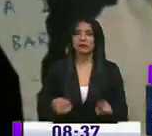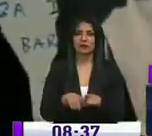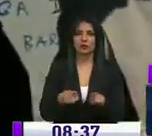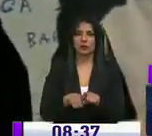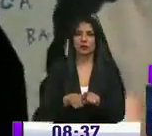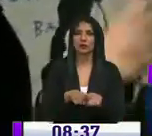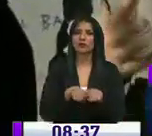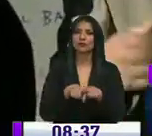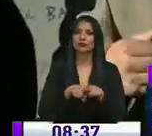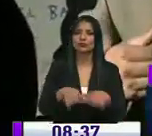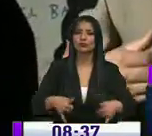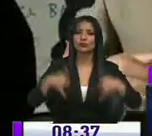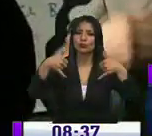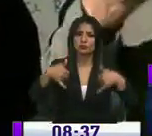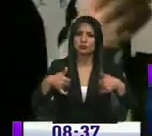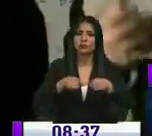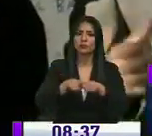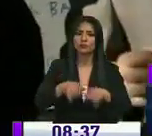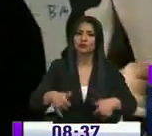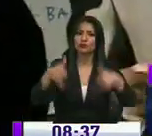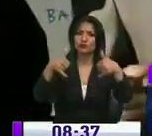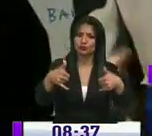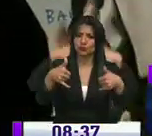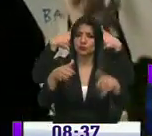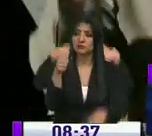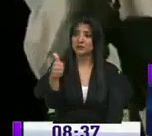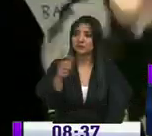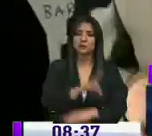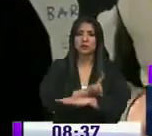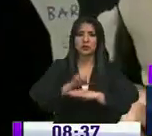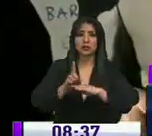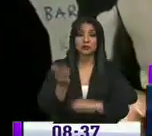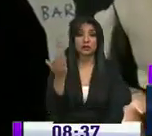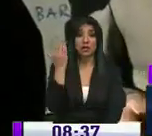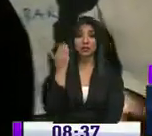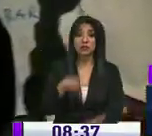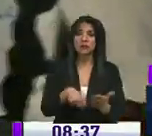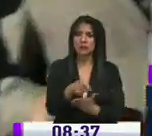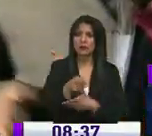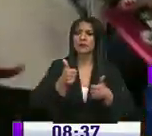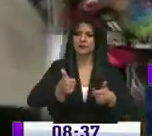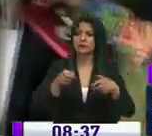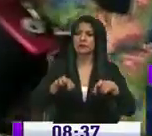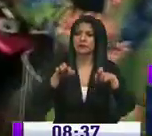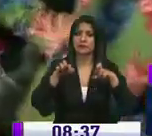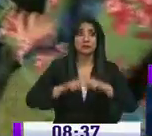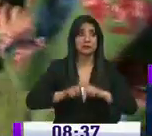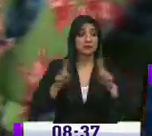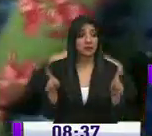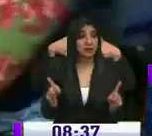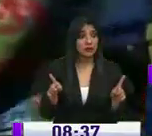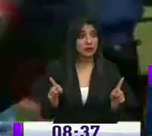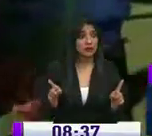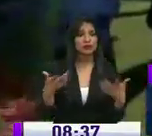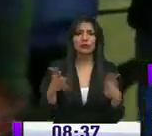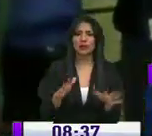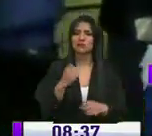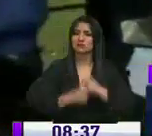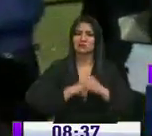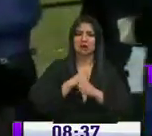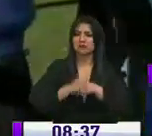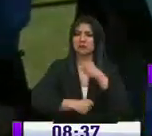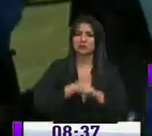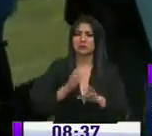copa inicialmente autorizada por los directivos anteriores que han estado acá sin embargo se ha llevado varios años en esta